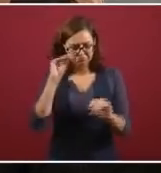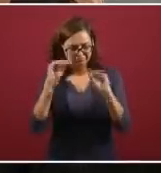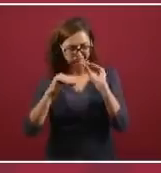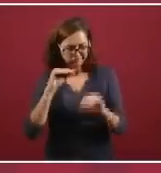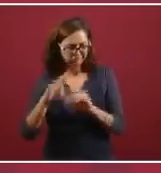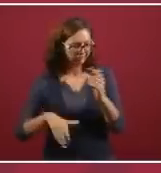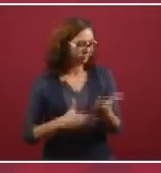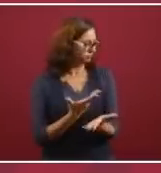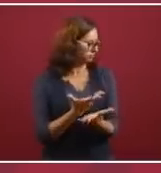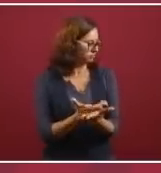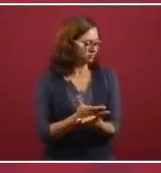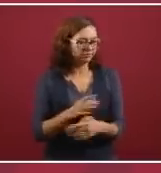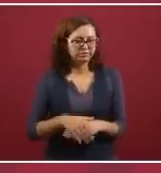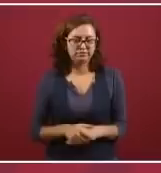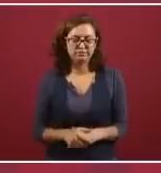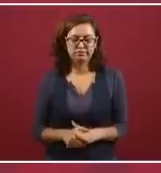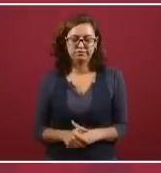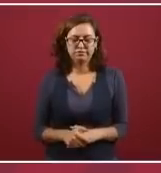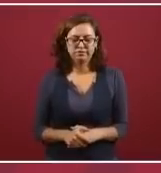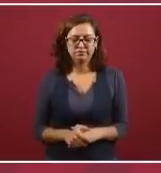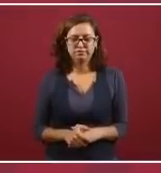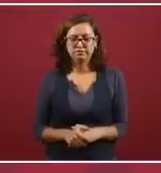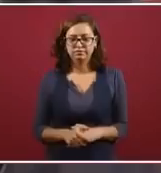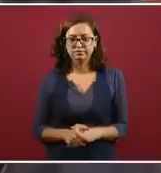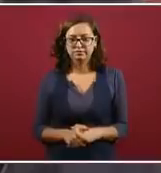y se va a entregar